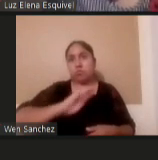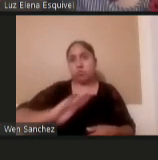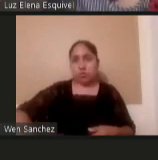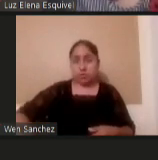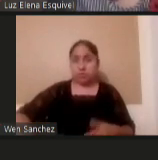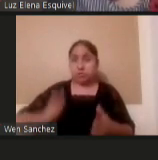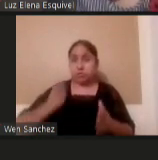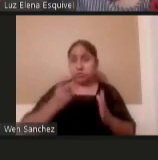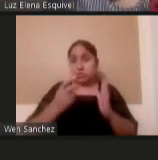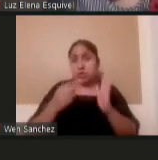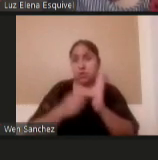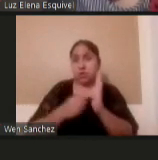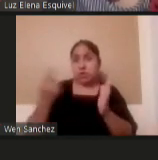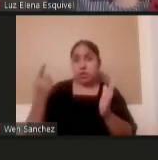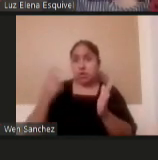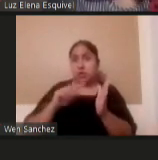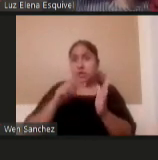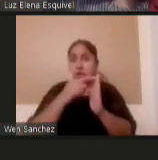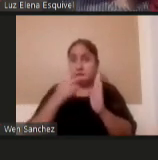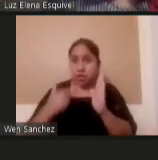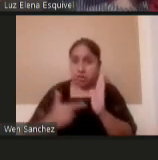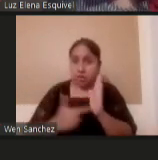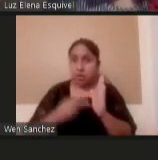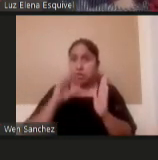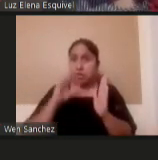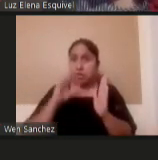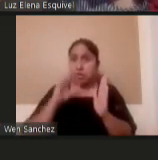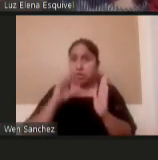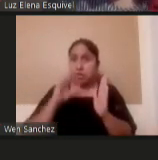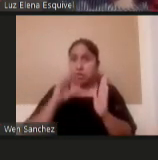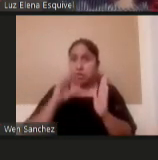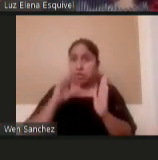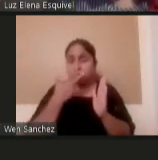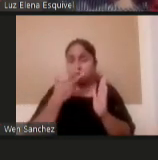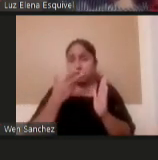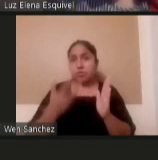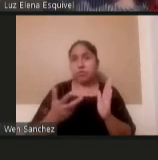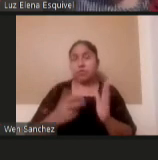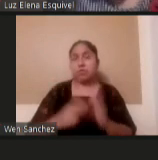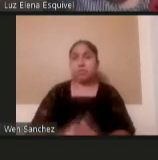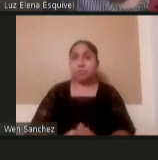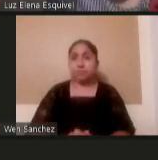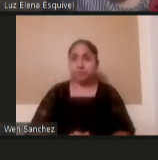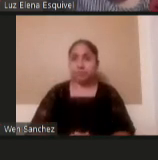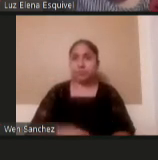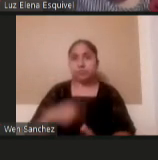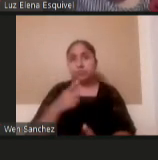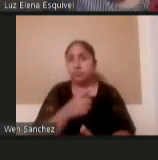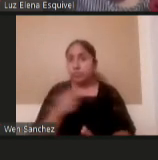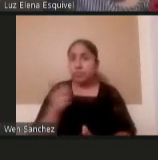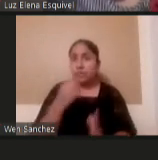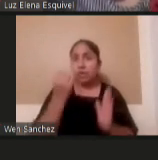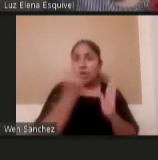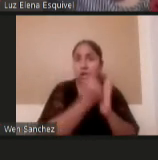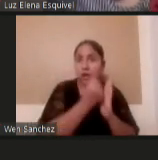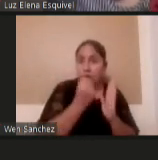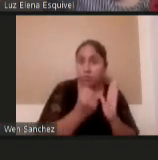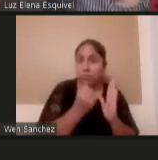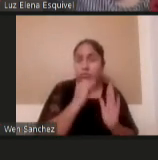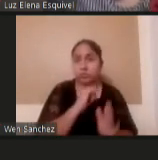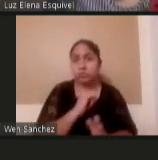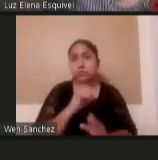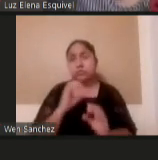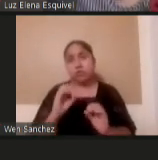más trámite que el de notificar el auto por el que se revoca la presente autorización, o bien en su caso de que no se haya transmitido